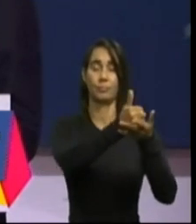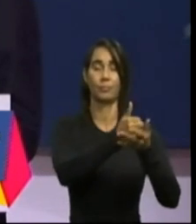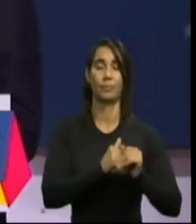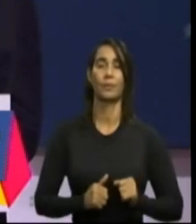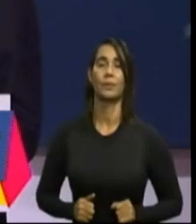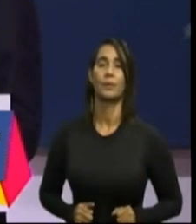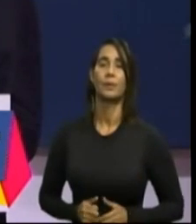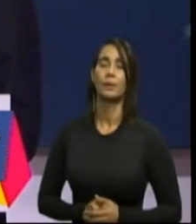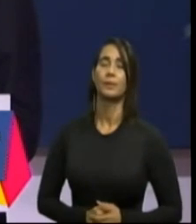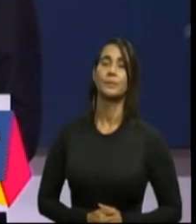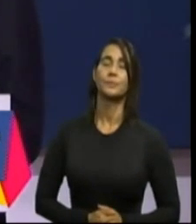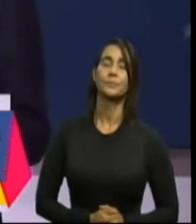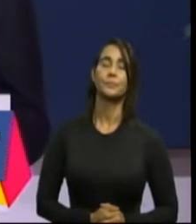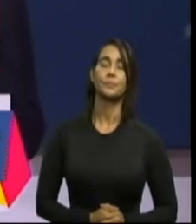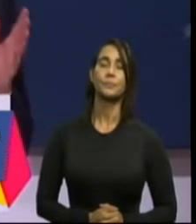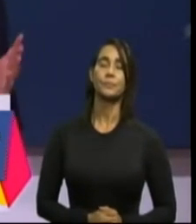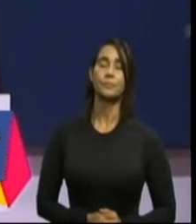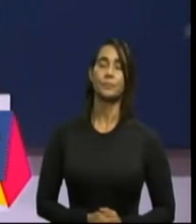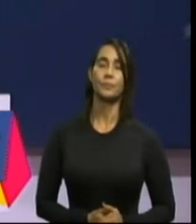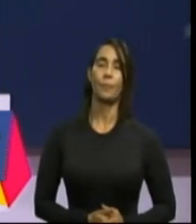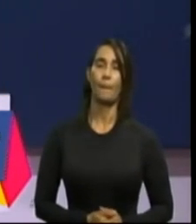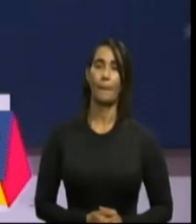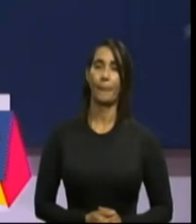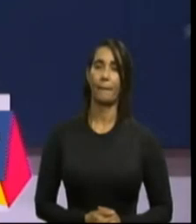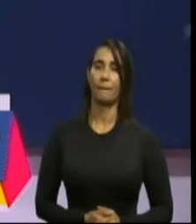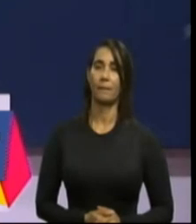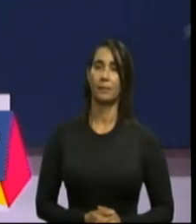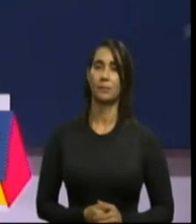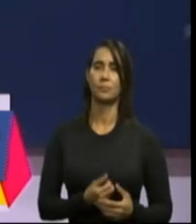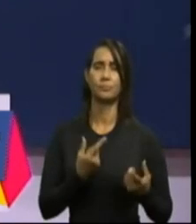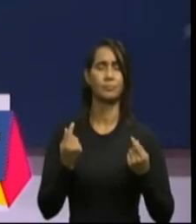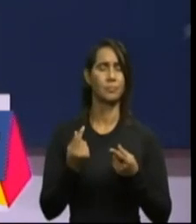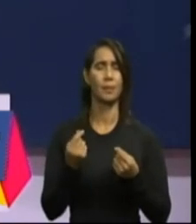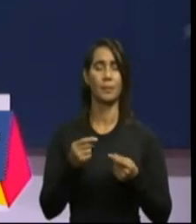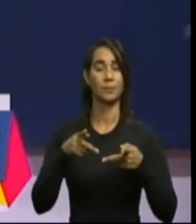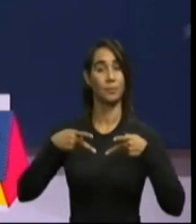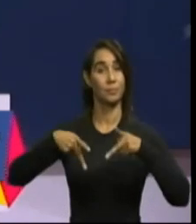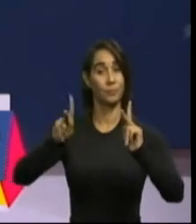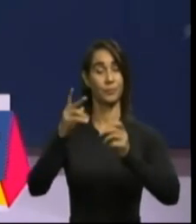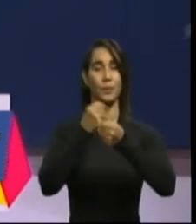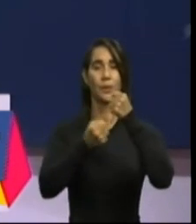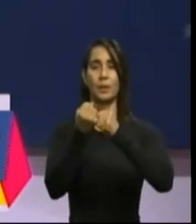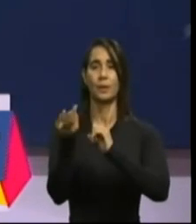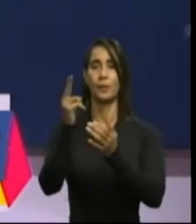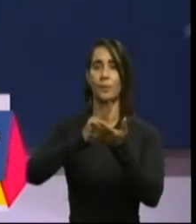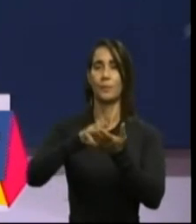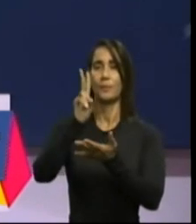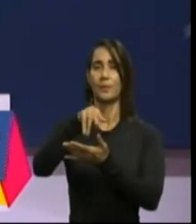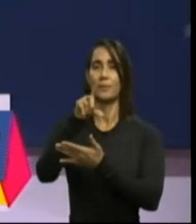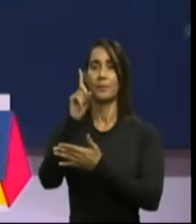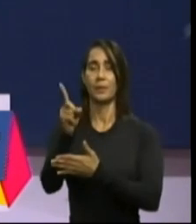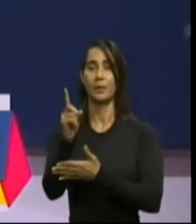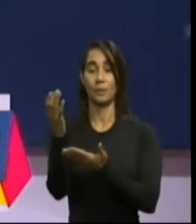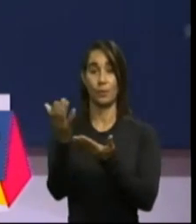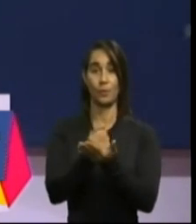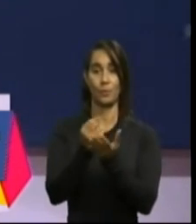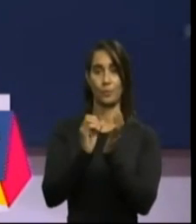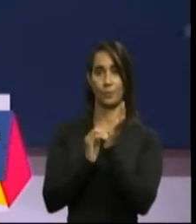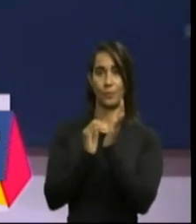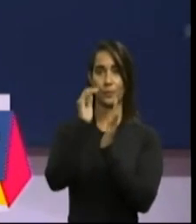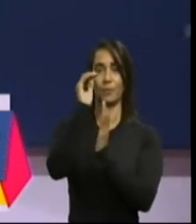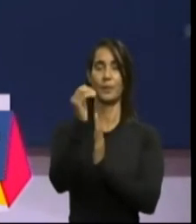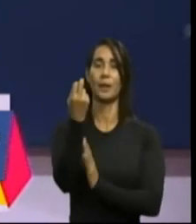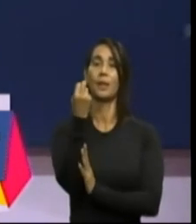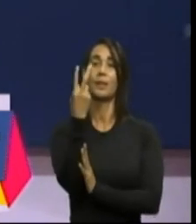nuestra población. Todo esto permitió que en 2021 el Producto Interno Bruto creciera un